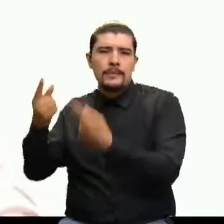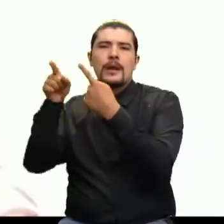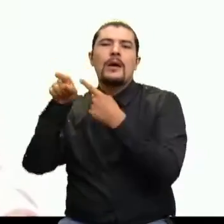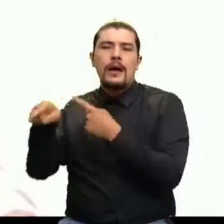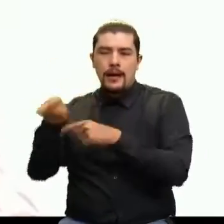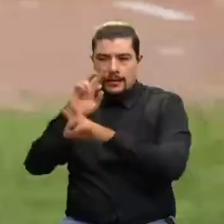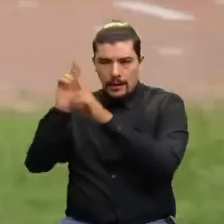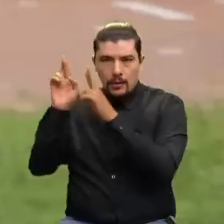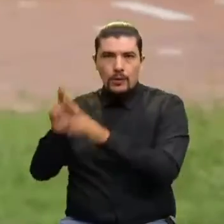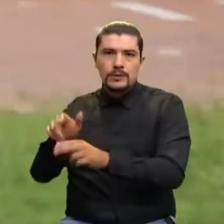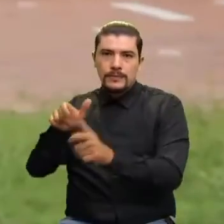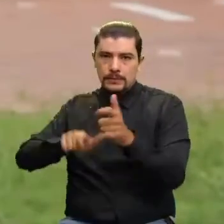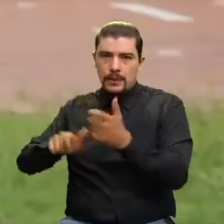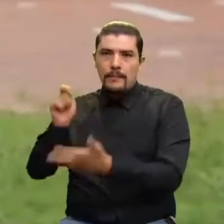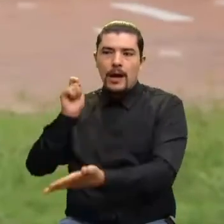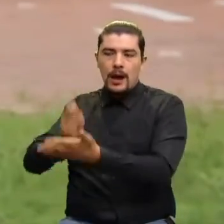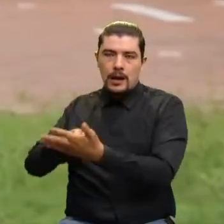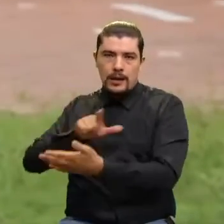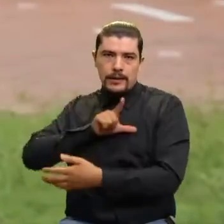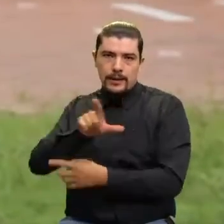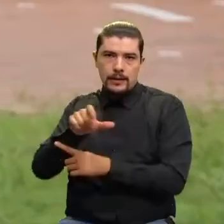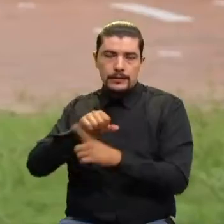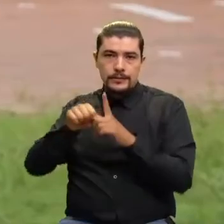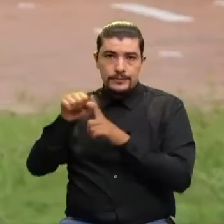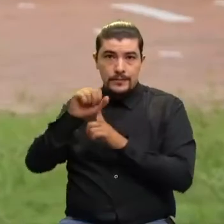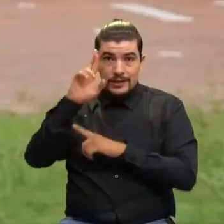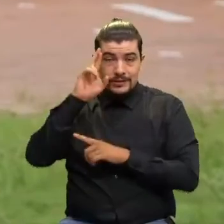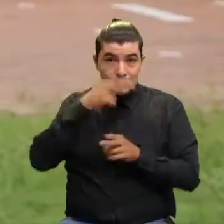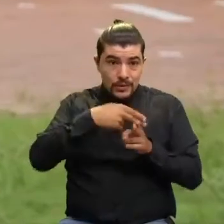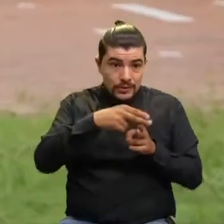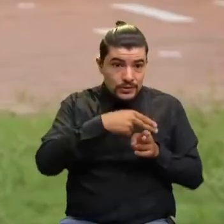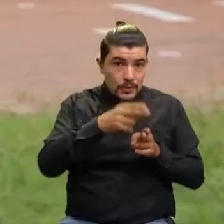honorarios de los ediles. En los próximos días vendrá